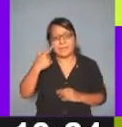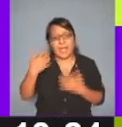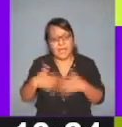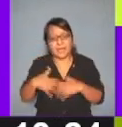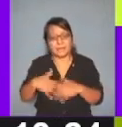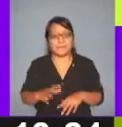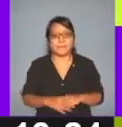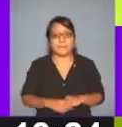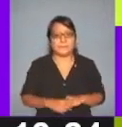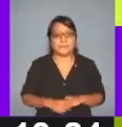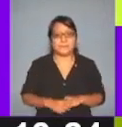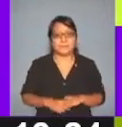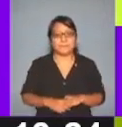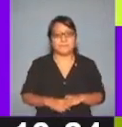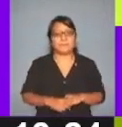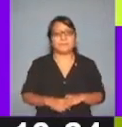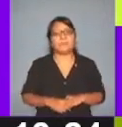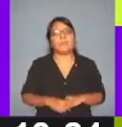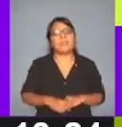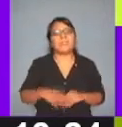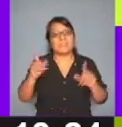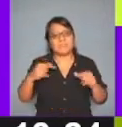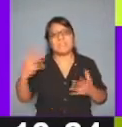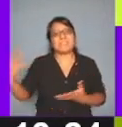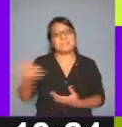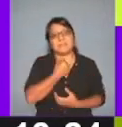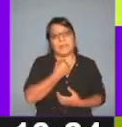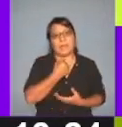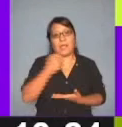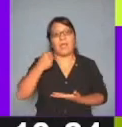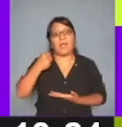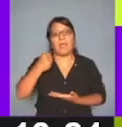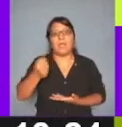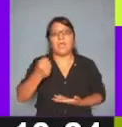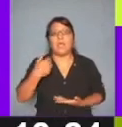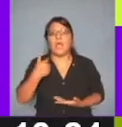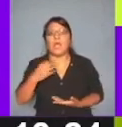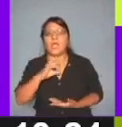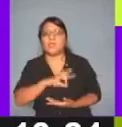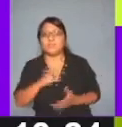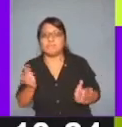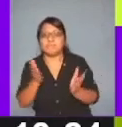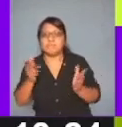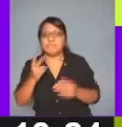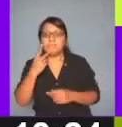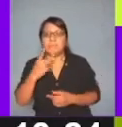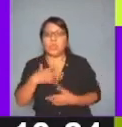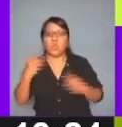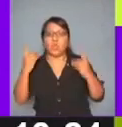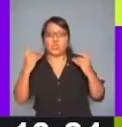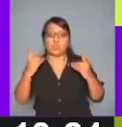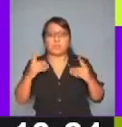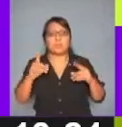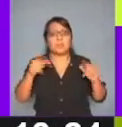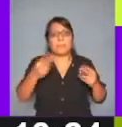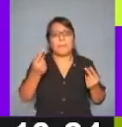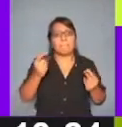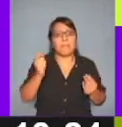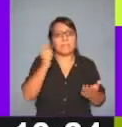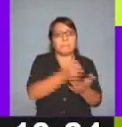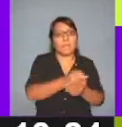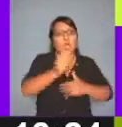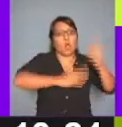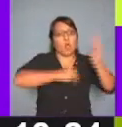que ver con el retiro de otros fondos como el de incentivo docente distintos fondos destinados a obras públicas con lo